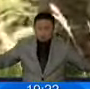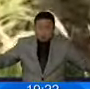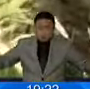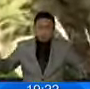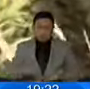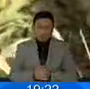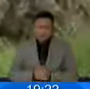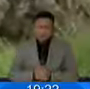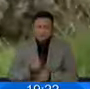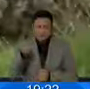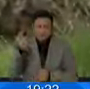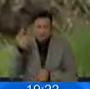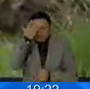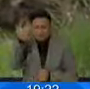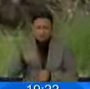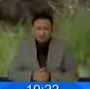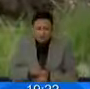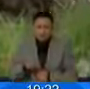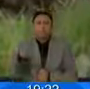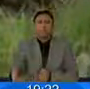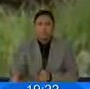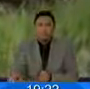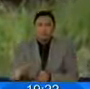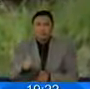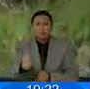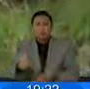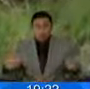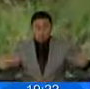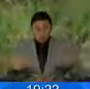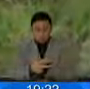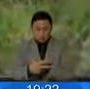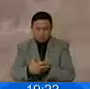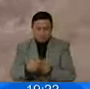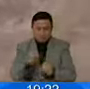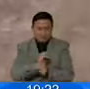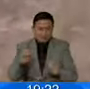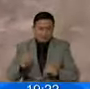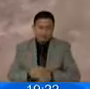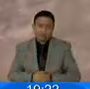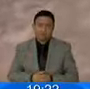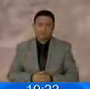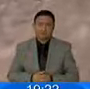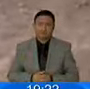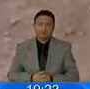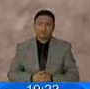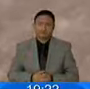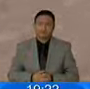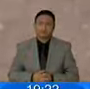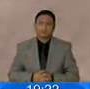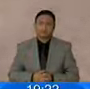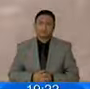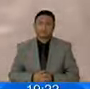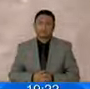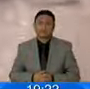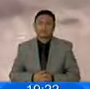Y no creo que había ni un carro contrario que estaba bajando nada. Desde la ciudad de Cuenca, informó Francisco Ramírez.